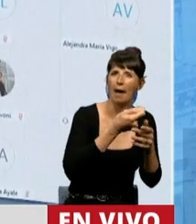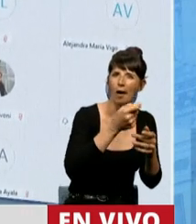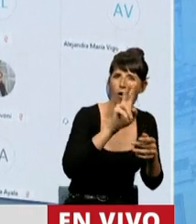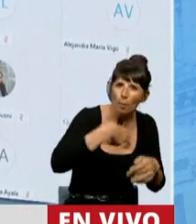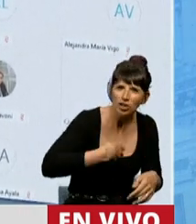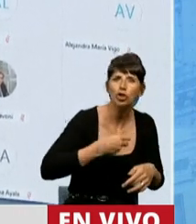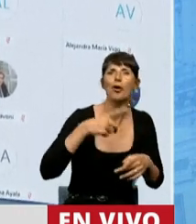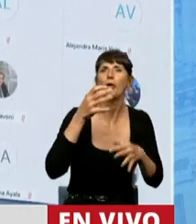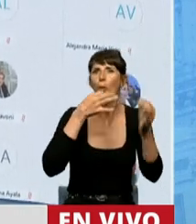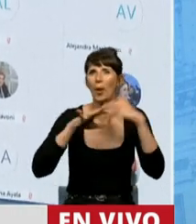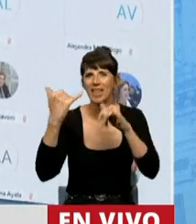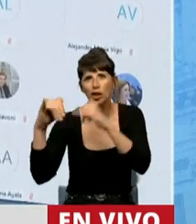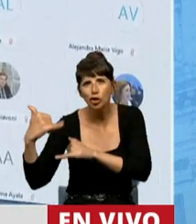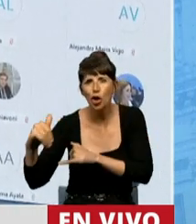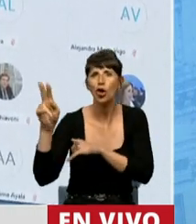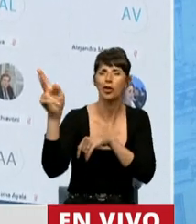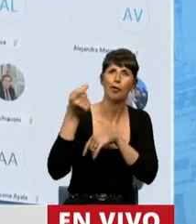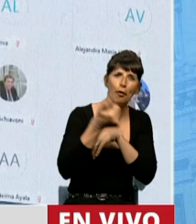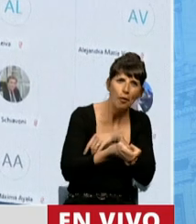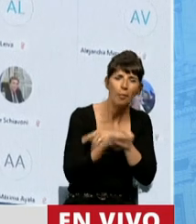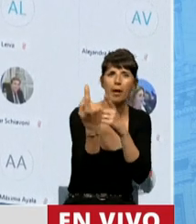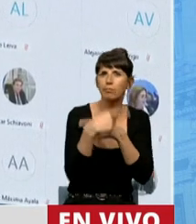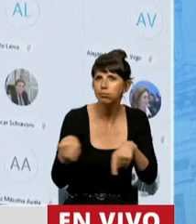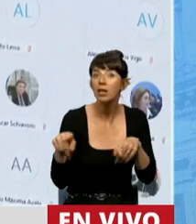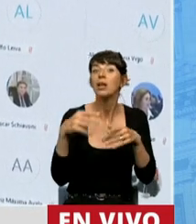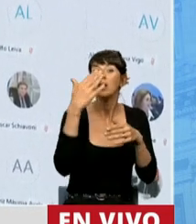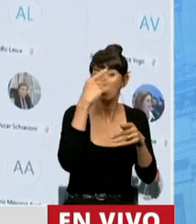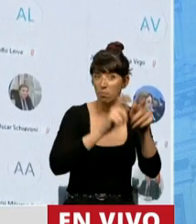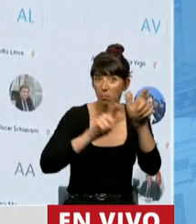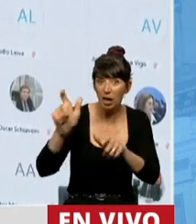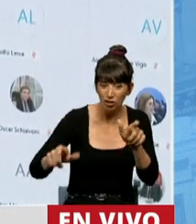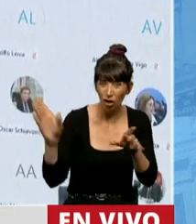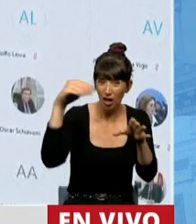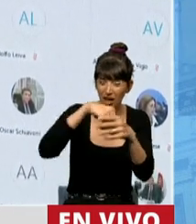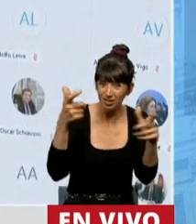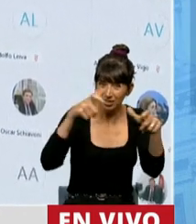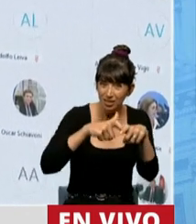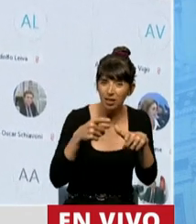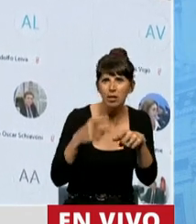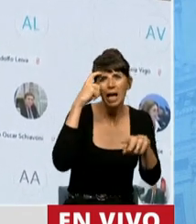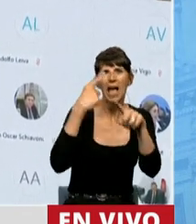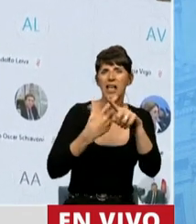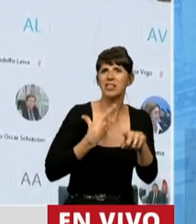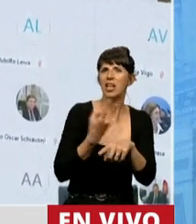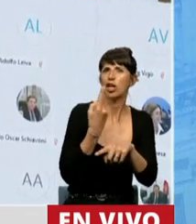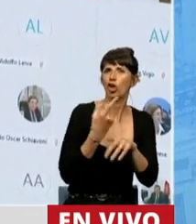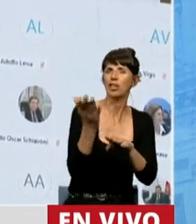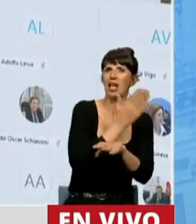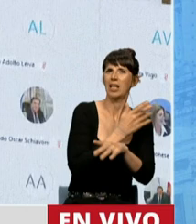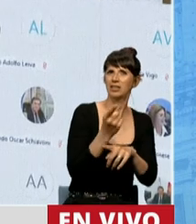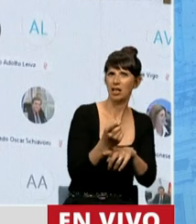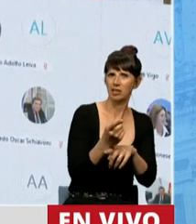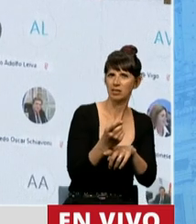o vendía acciones de empresa de las cuales sus integrantes habían sido sus directores antes de asumir la